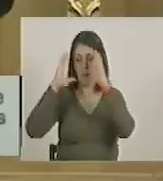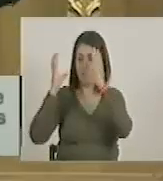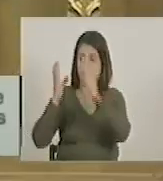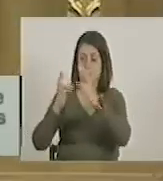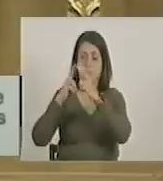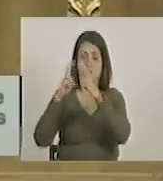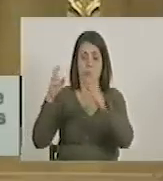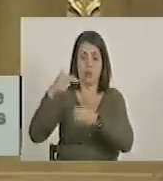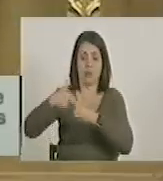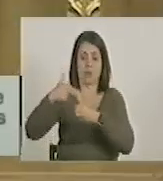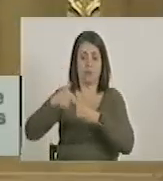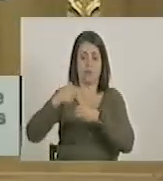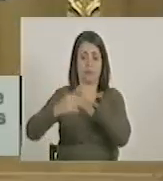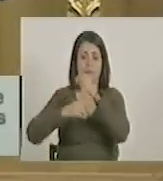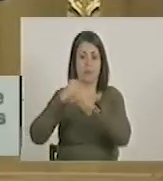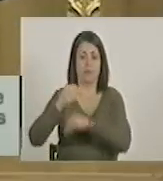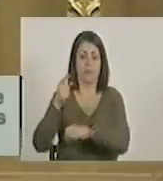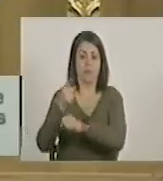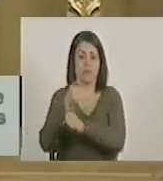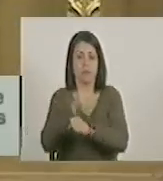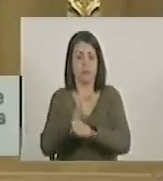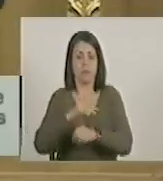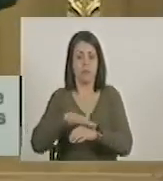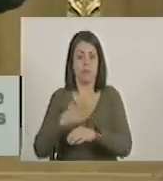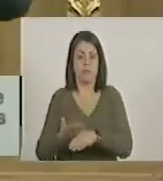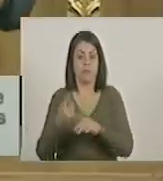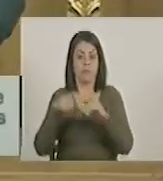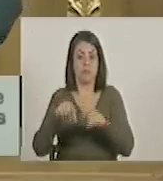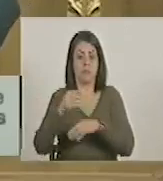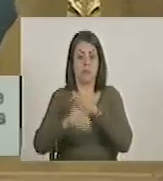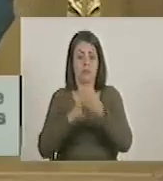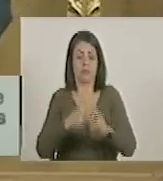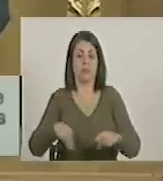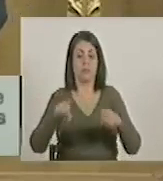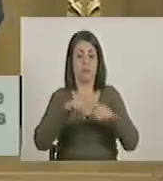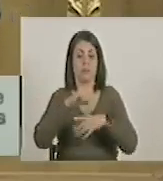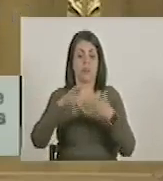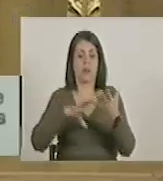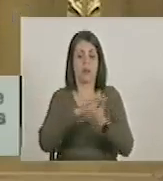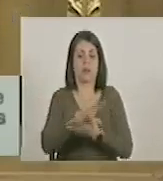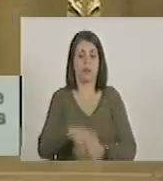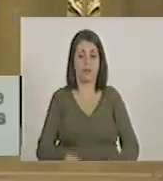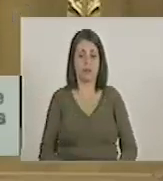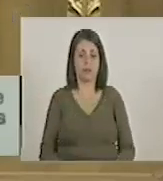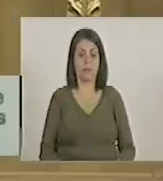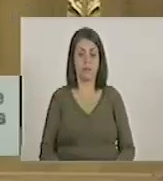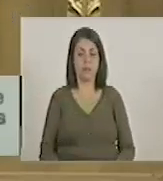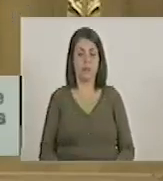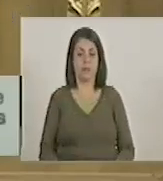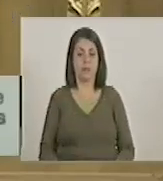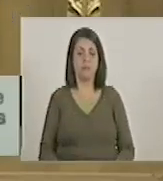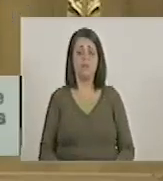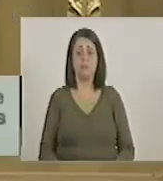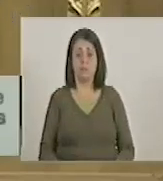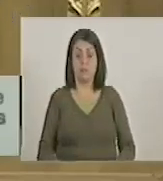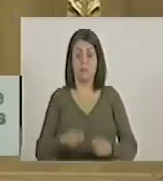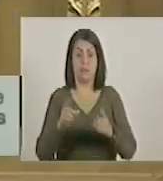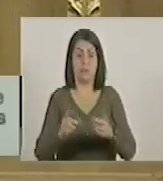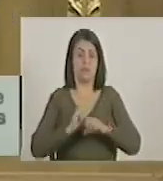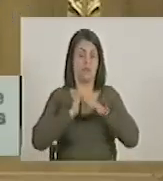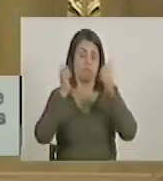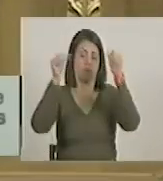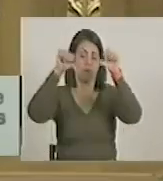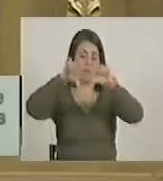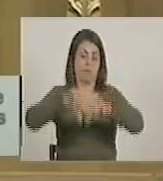el tema petrolero y eso obligó o trajo como consecuencia, producto de esa agresión, el